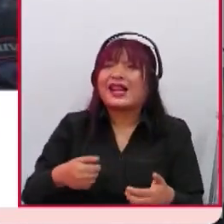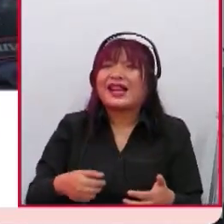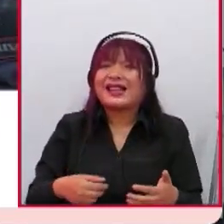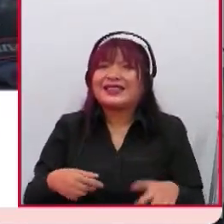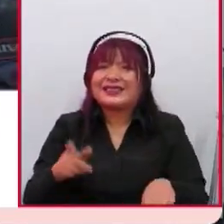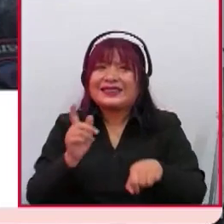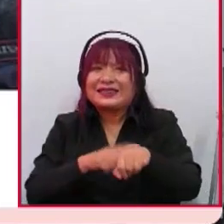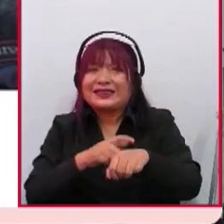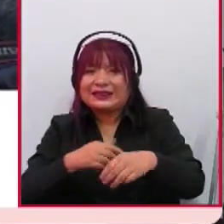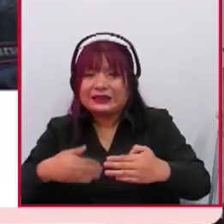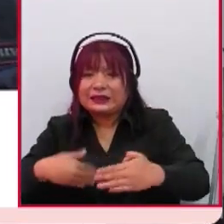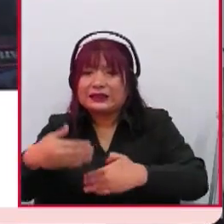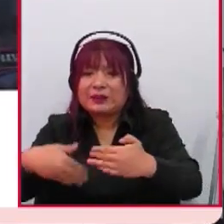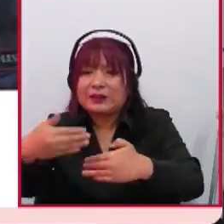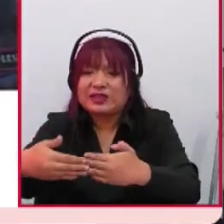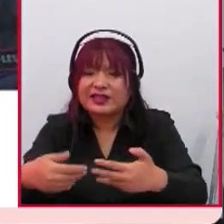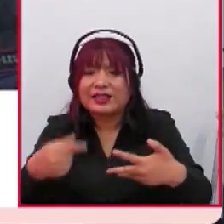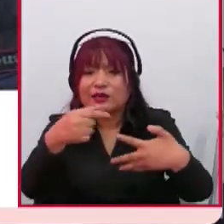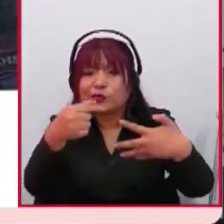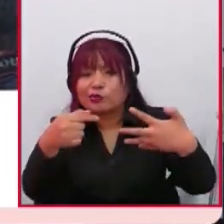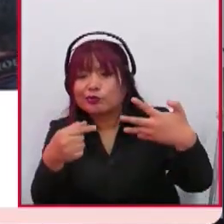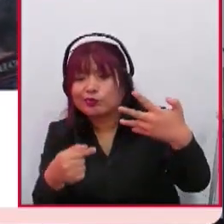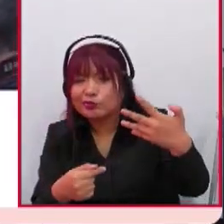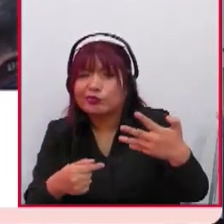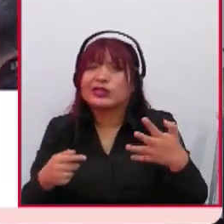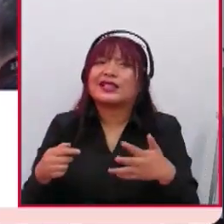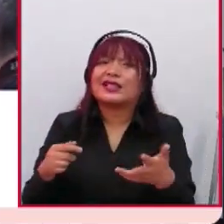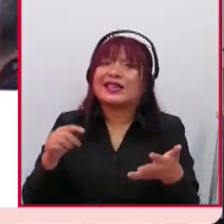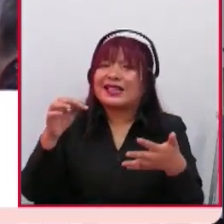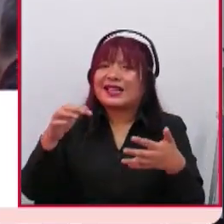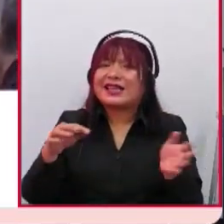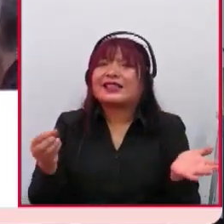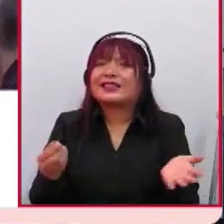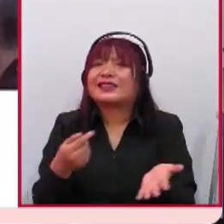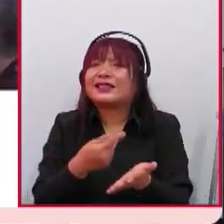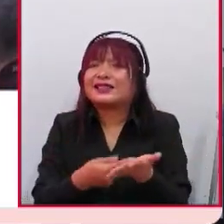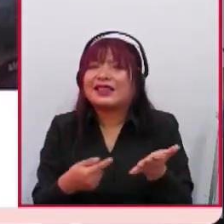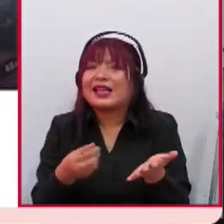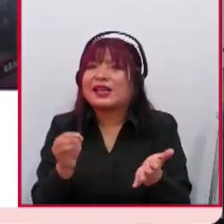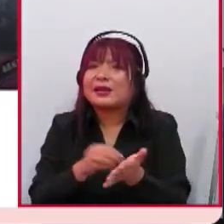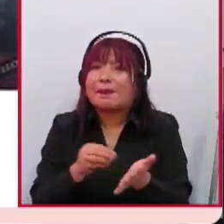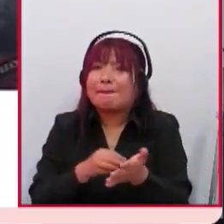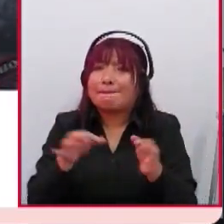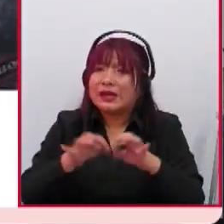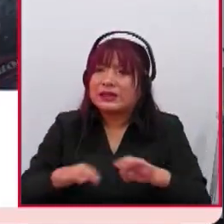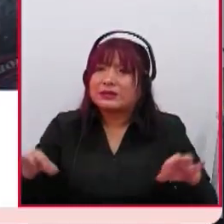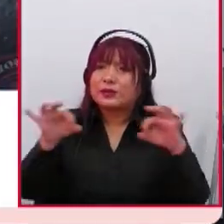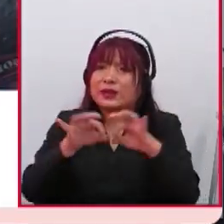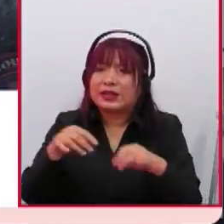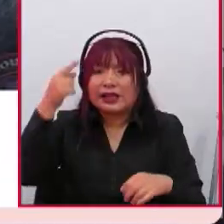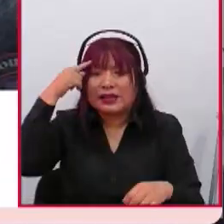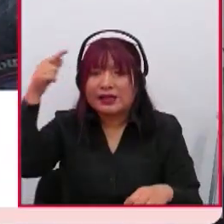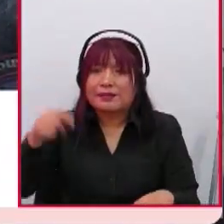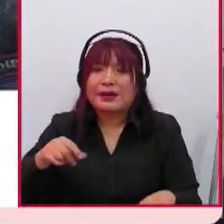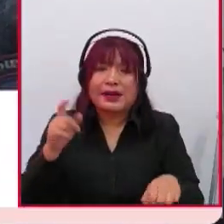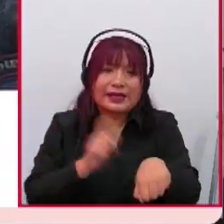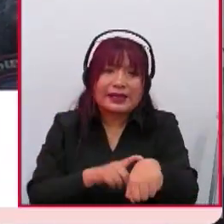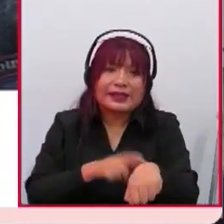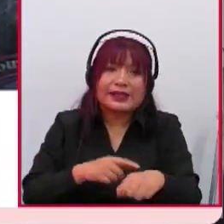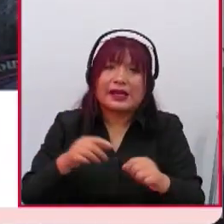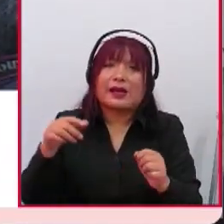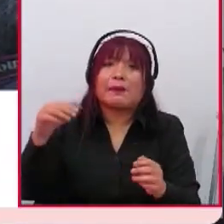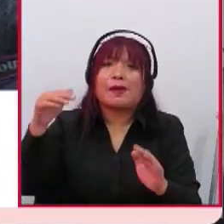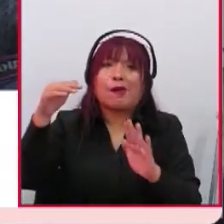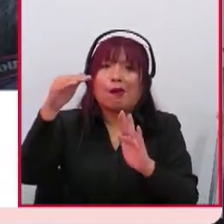o la actividad fundamental que conlleva a que se pueda alcanzar estos tiempos tan cortos